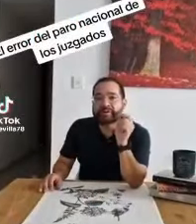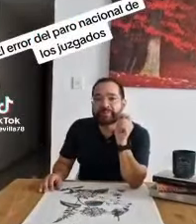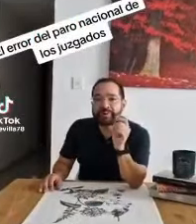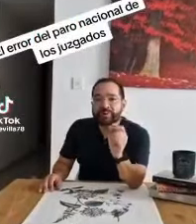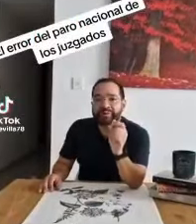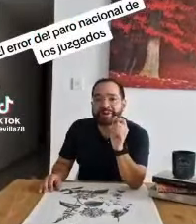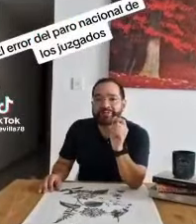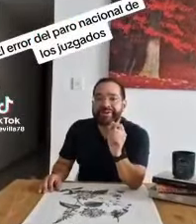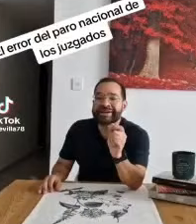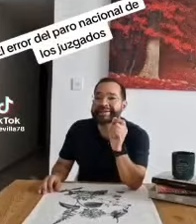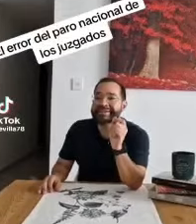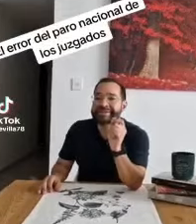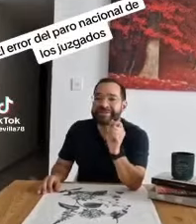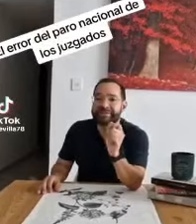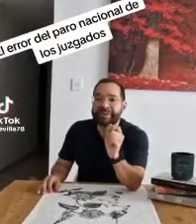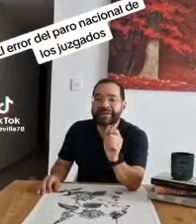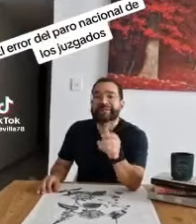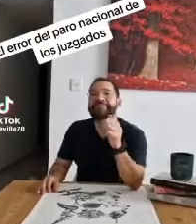ley?